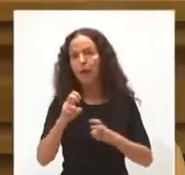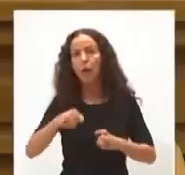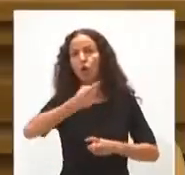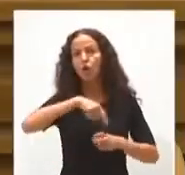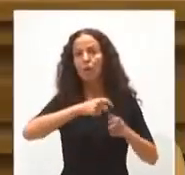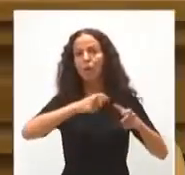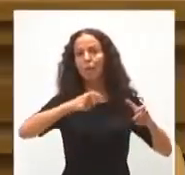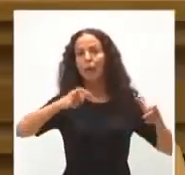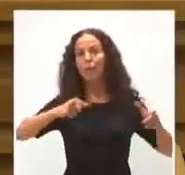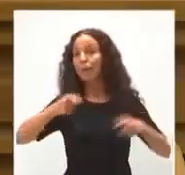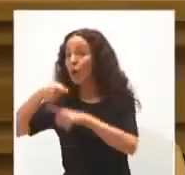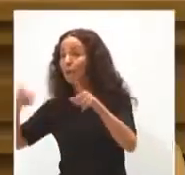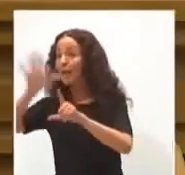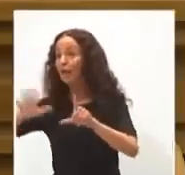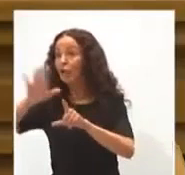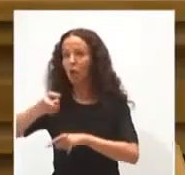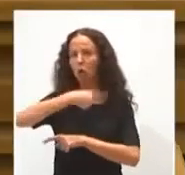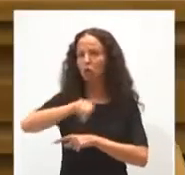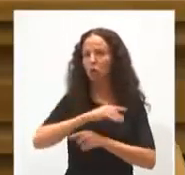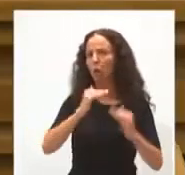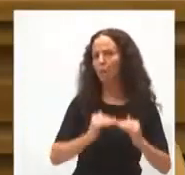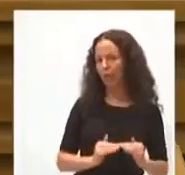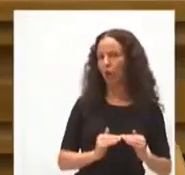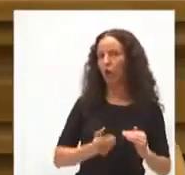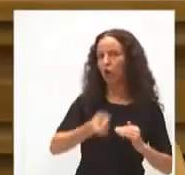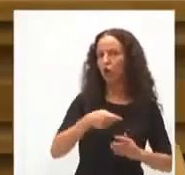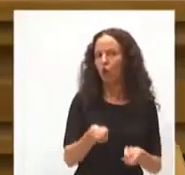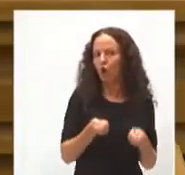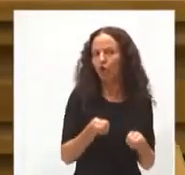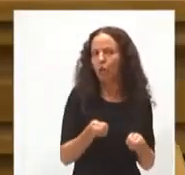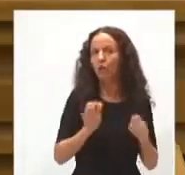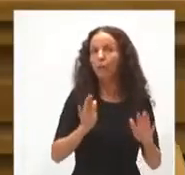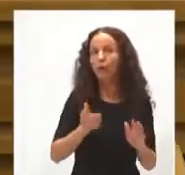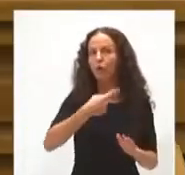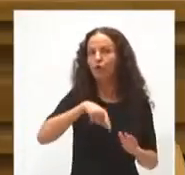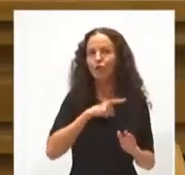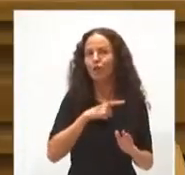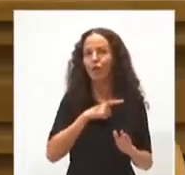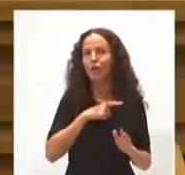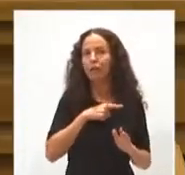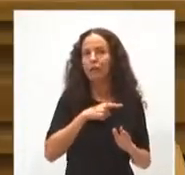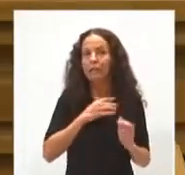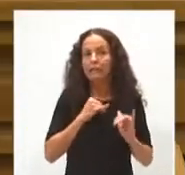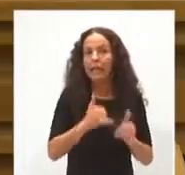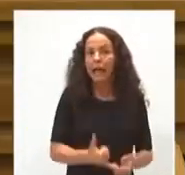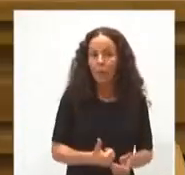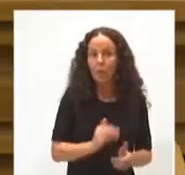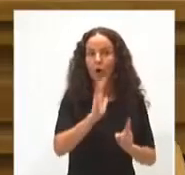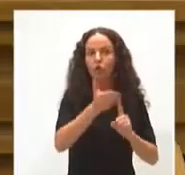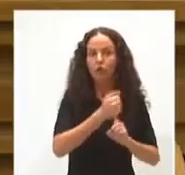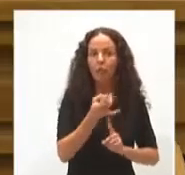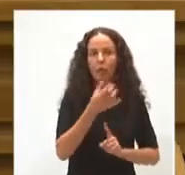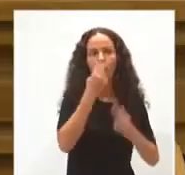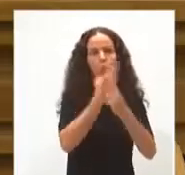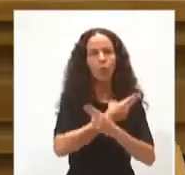debajo de la media nacional y siendo de los últimos estamos conteniendo nos pero tengan en cuenta que es lo que nos hemos encontrado es una deuda pública que